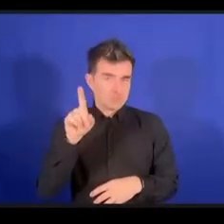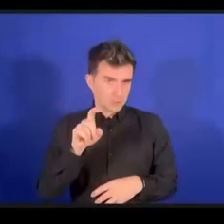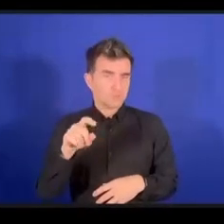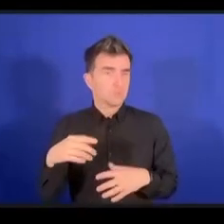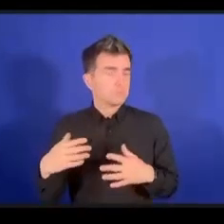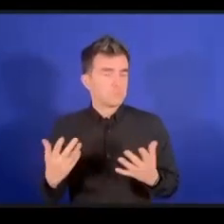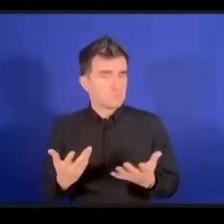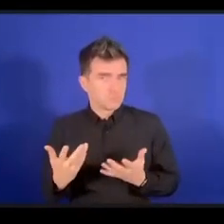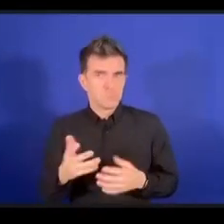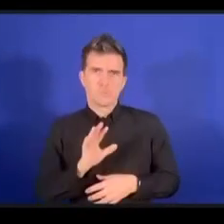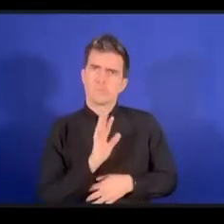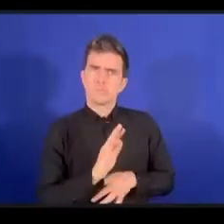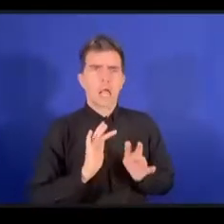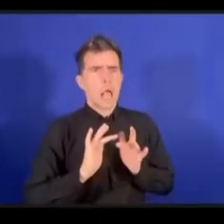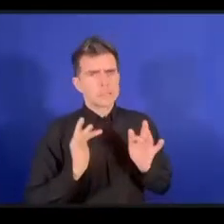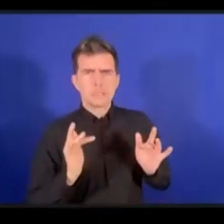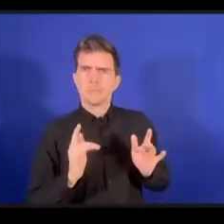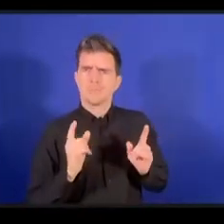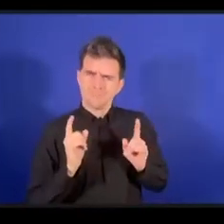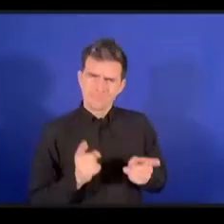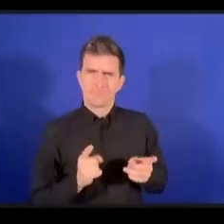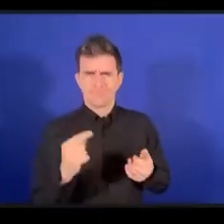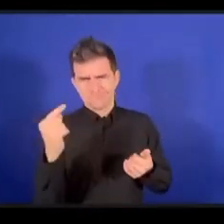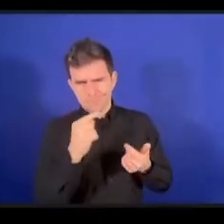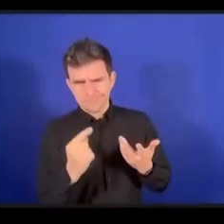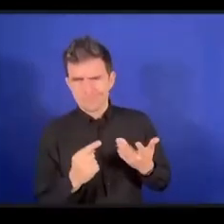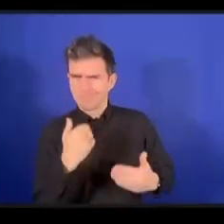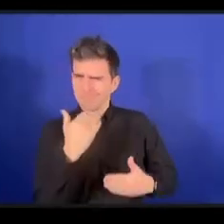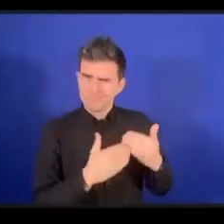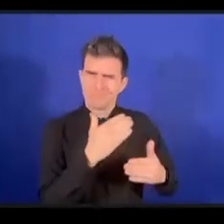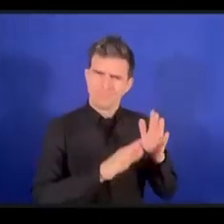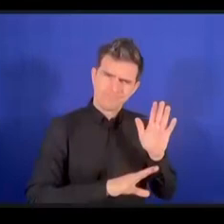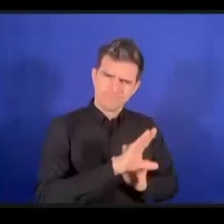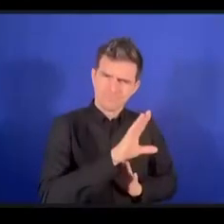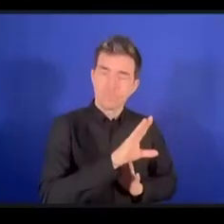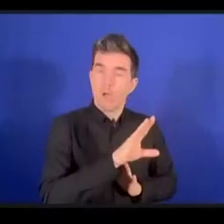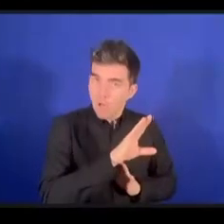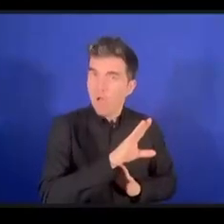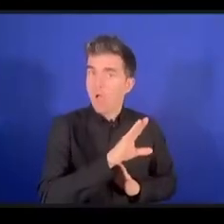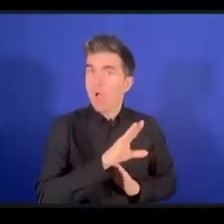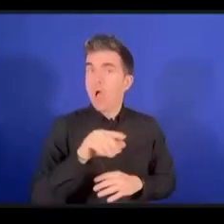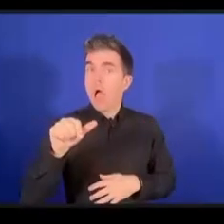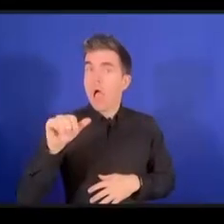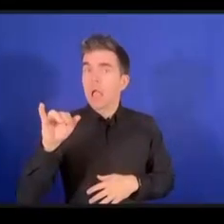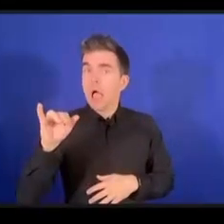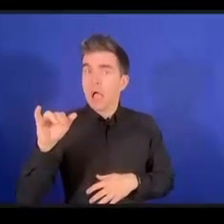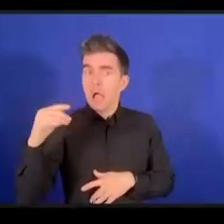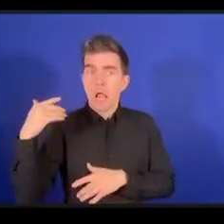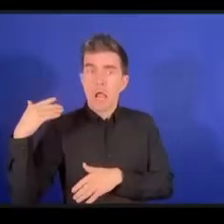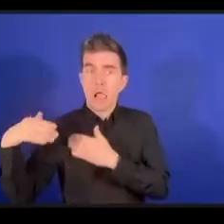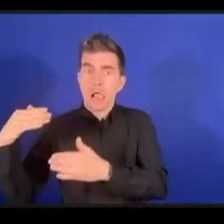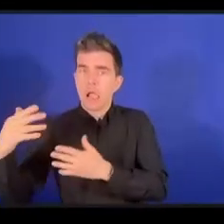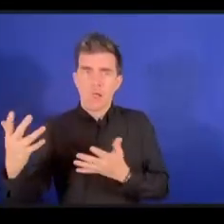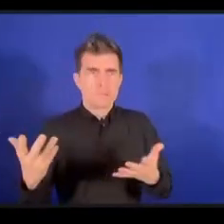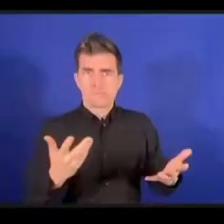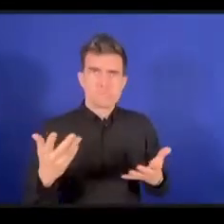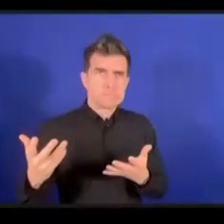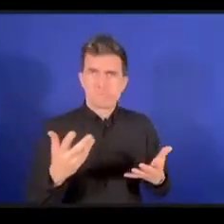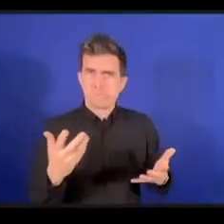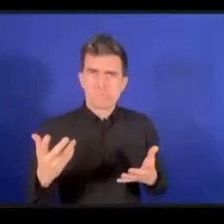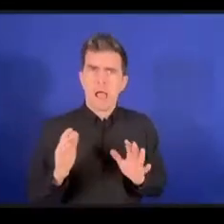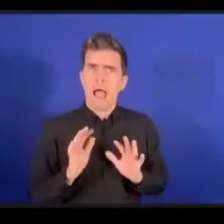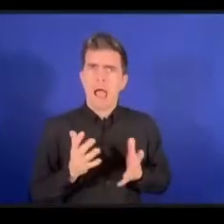medulares del internet debido a la Inteligencia artificial o cómo desplegar un internet